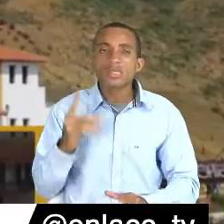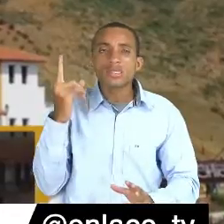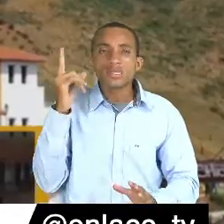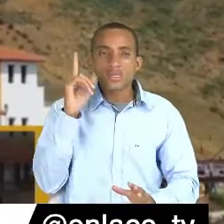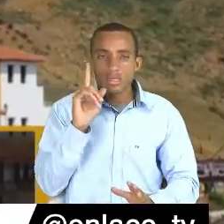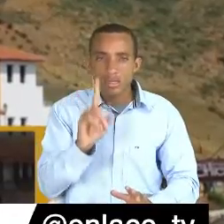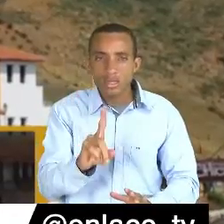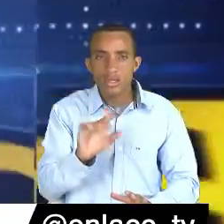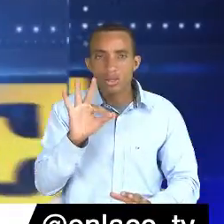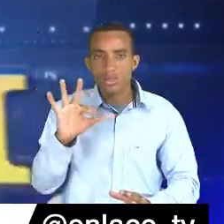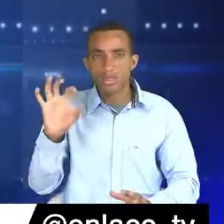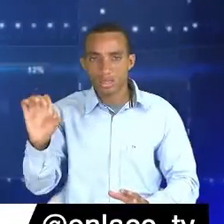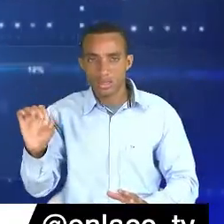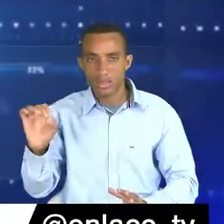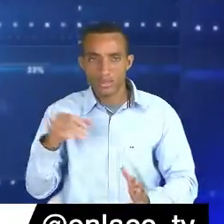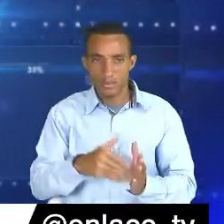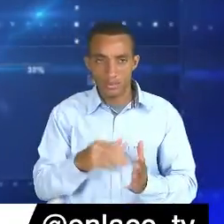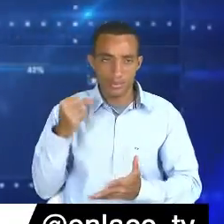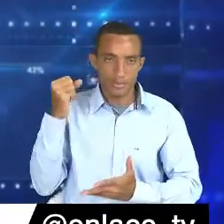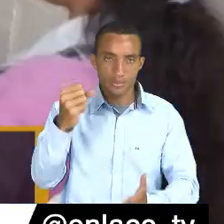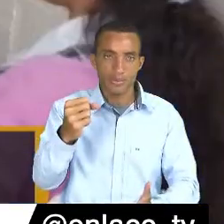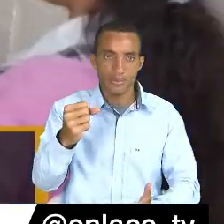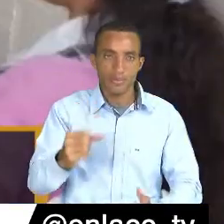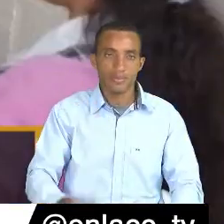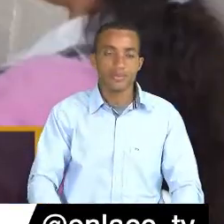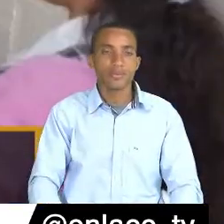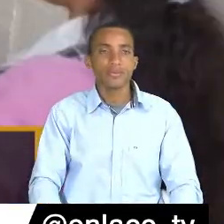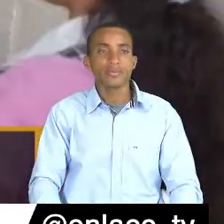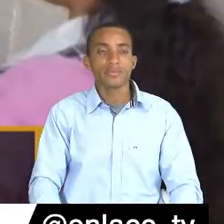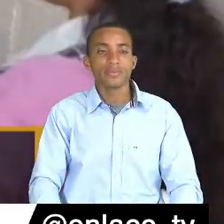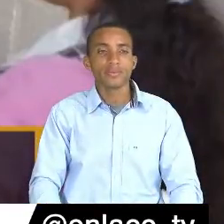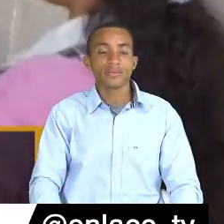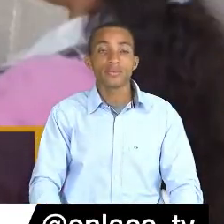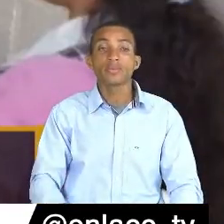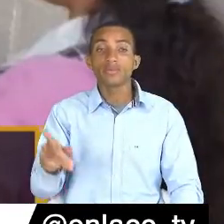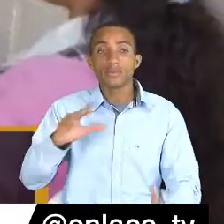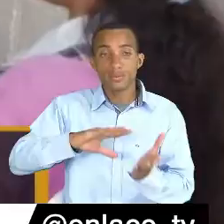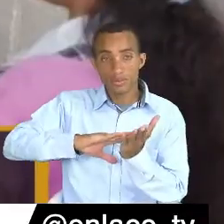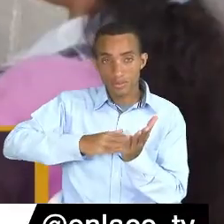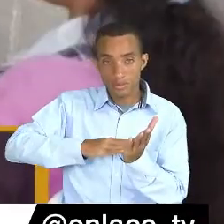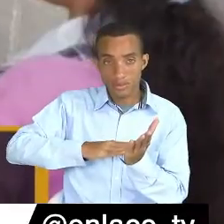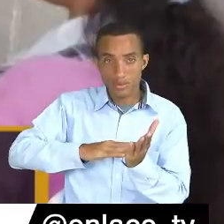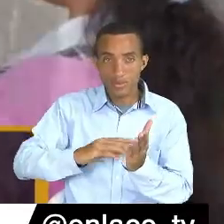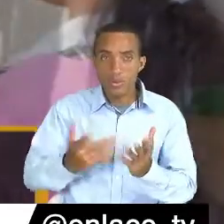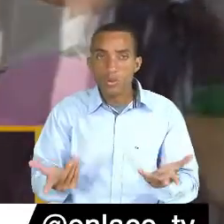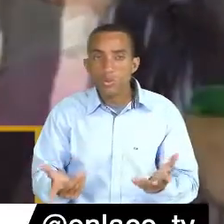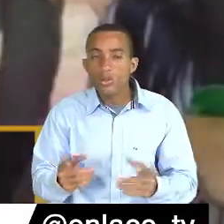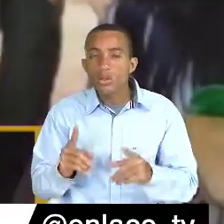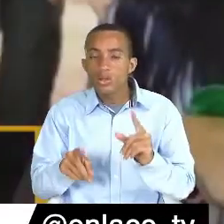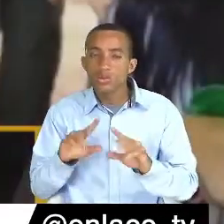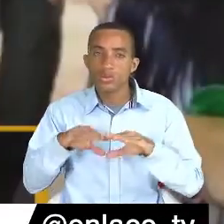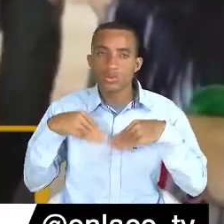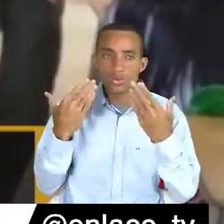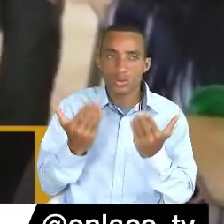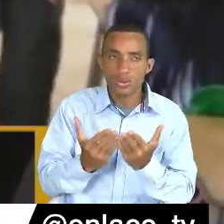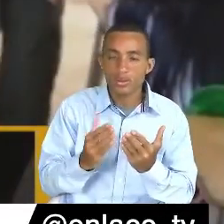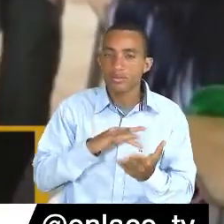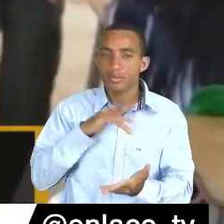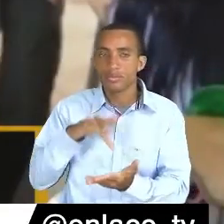al parque turístico. La policía de Florida Blanca adelanta planes de registro en los colegios. Los uniformados